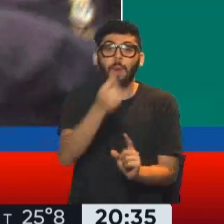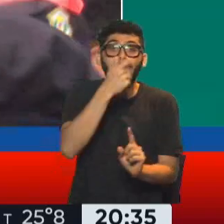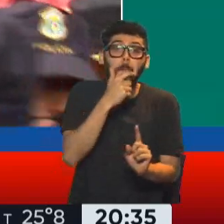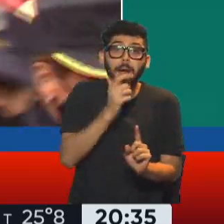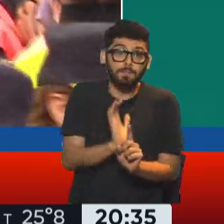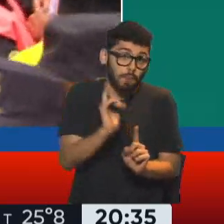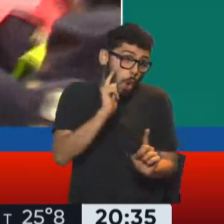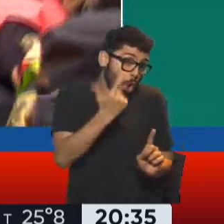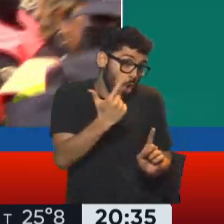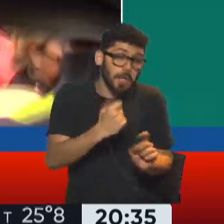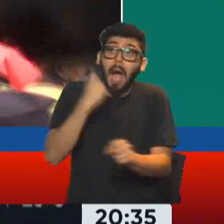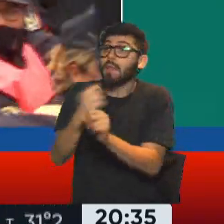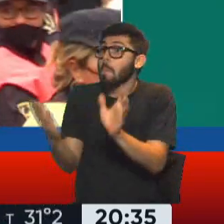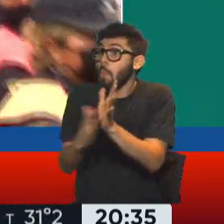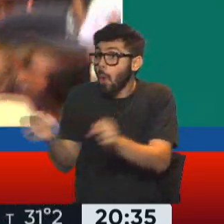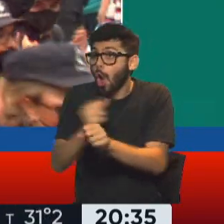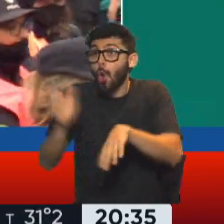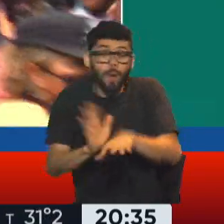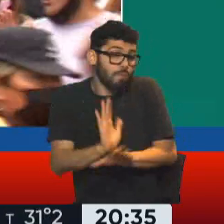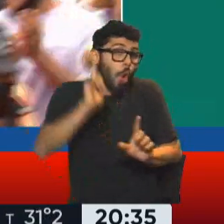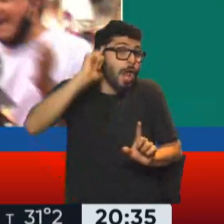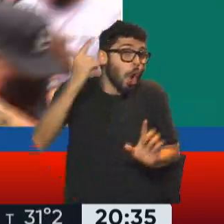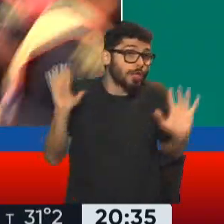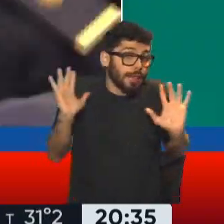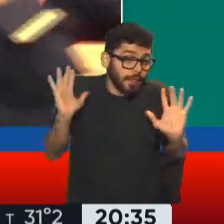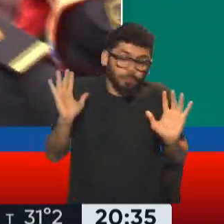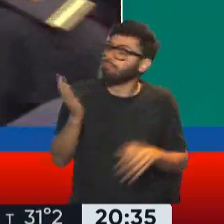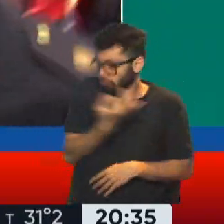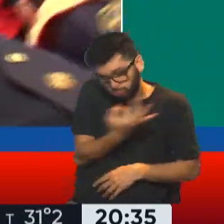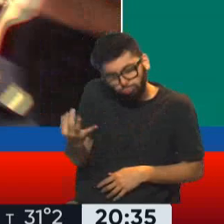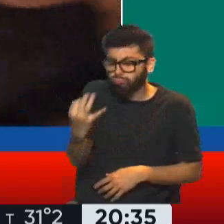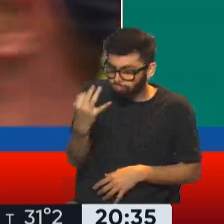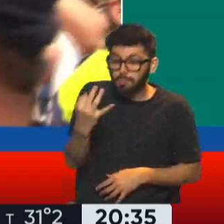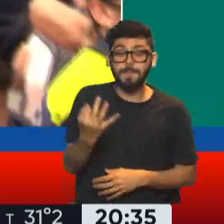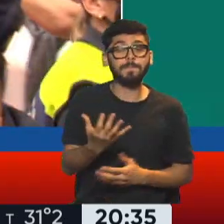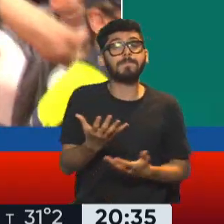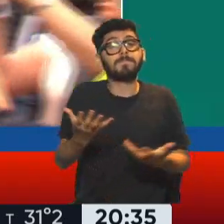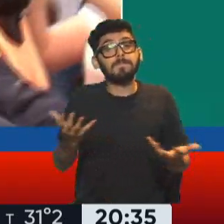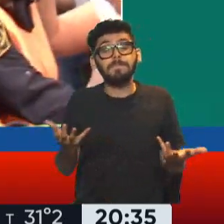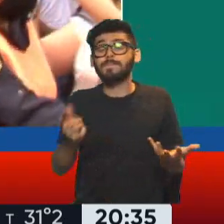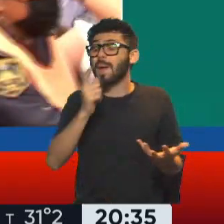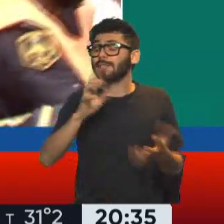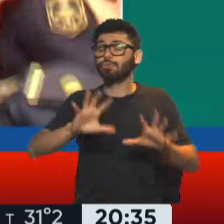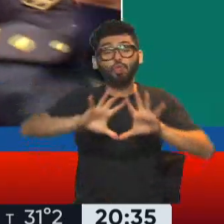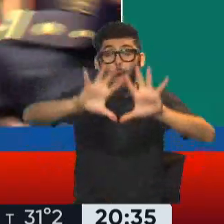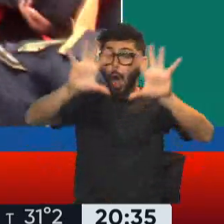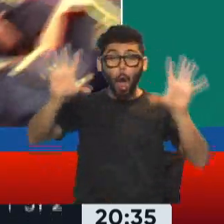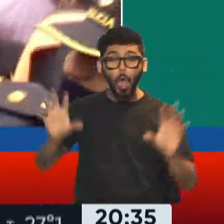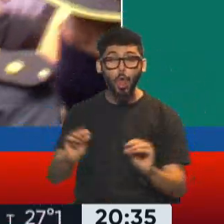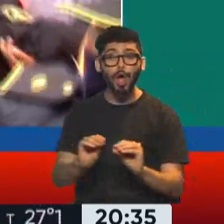¿no es cierto?, hasta que se demuestre lo contrario. Por supuesto. O sea que todo esto yo creo que desde el punto de